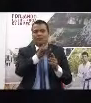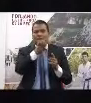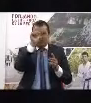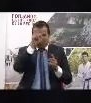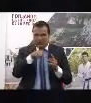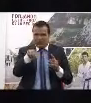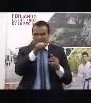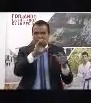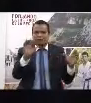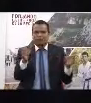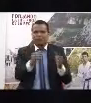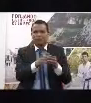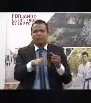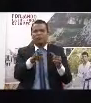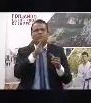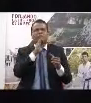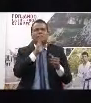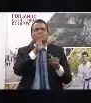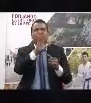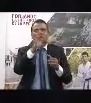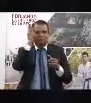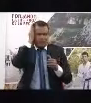Trabajadores y trabajadoras sociales.